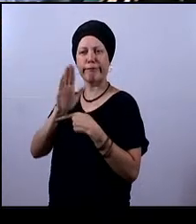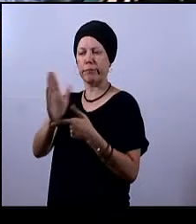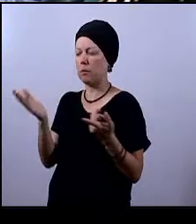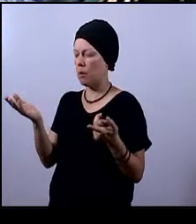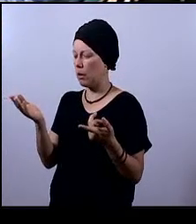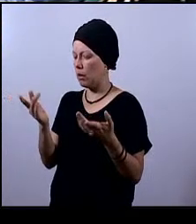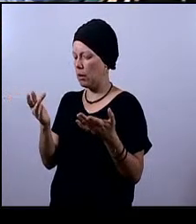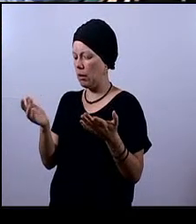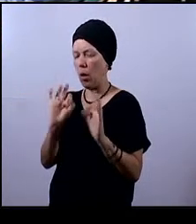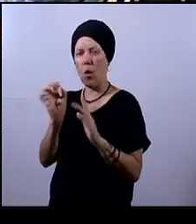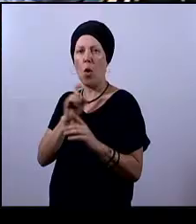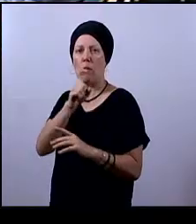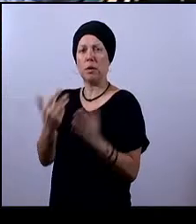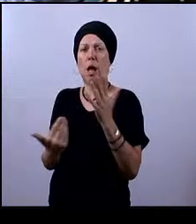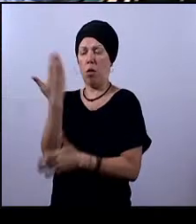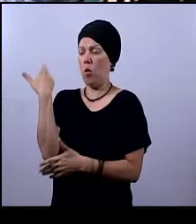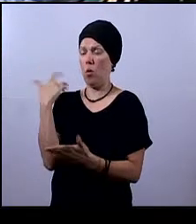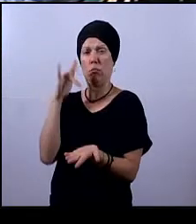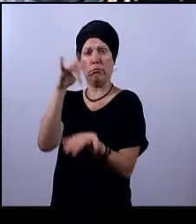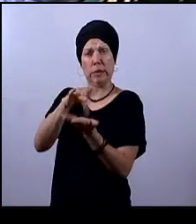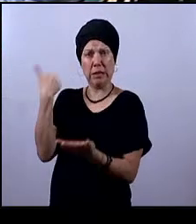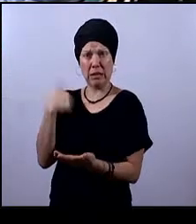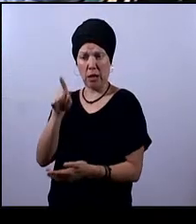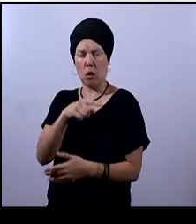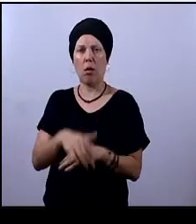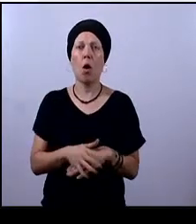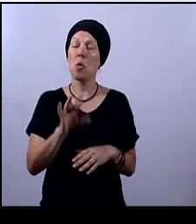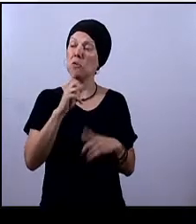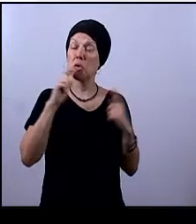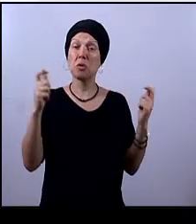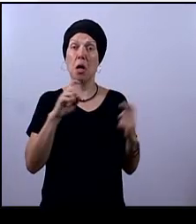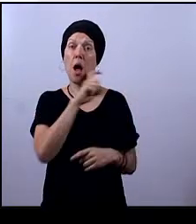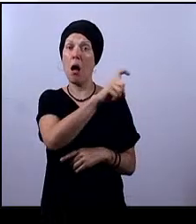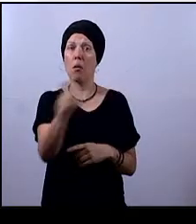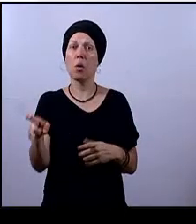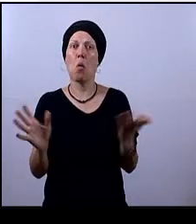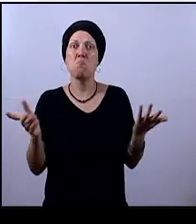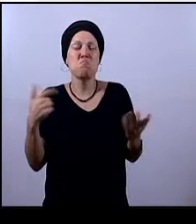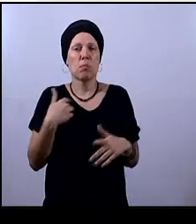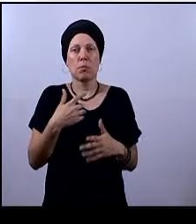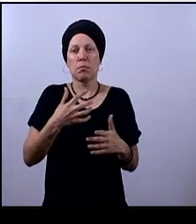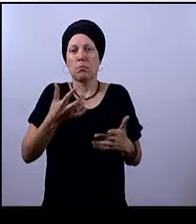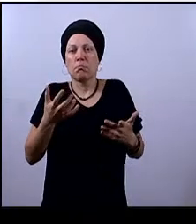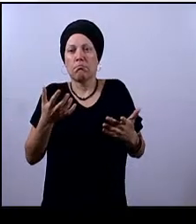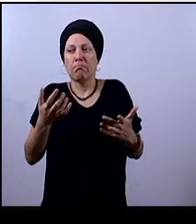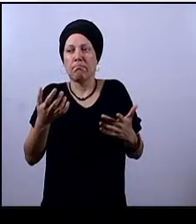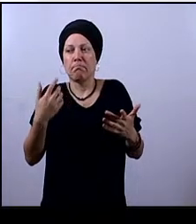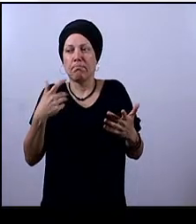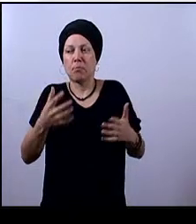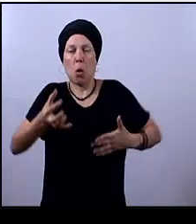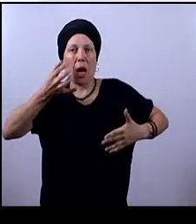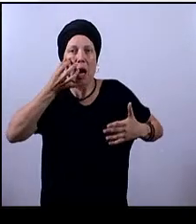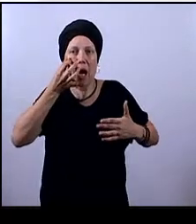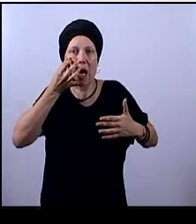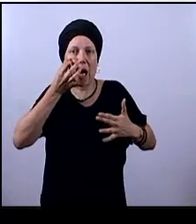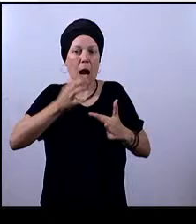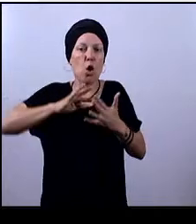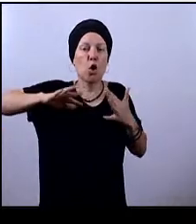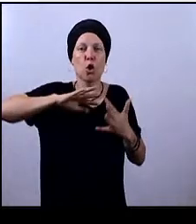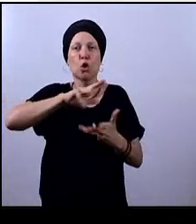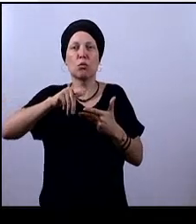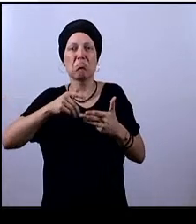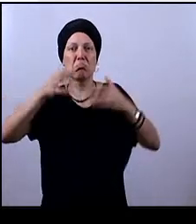que anunciaron el otro día. Lo hemos visto anunciado, no tengo constancia de que se haya materializado la